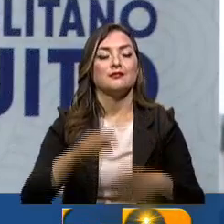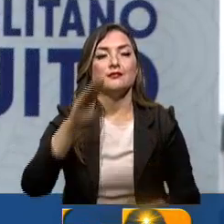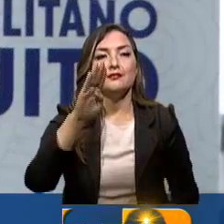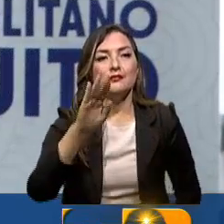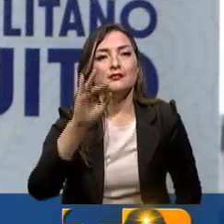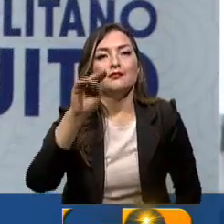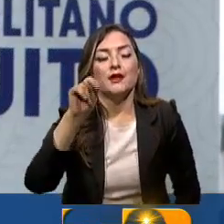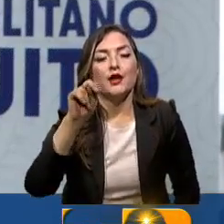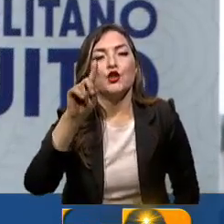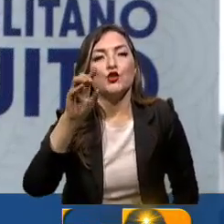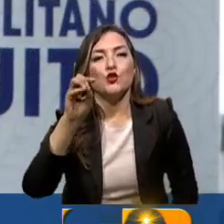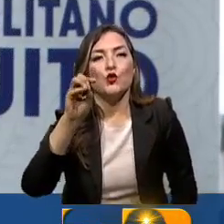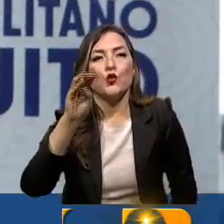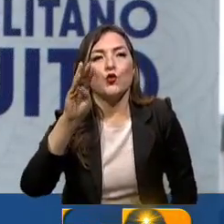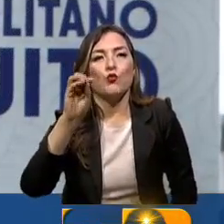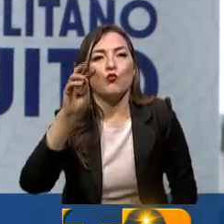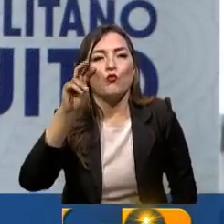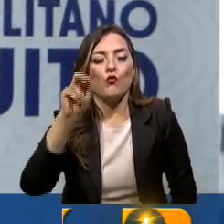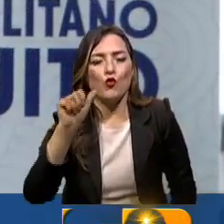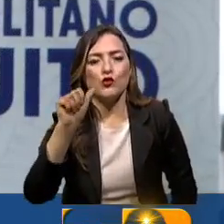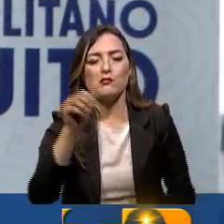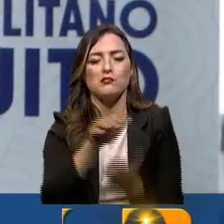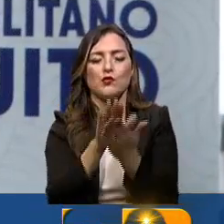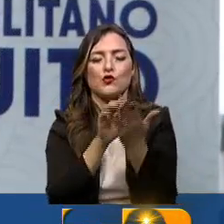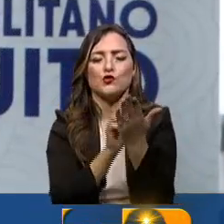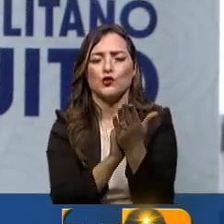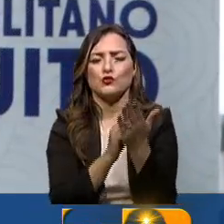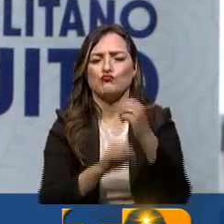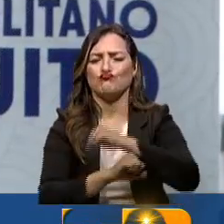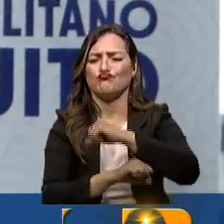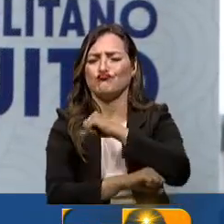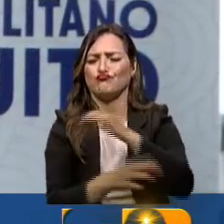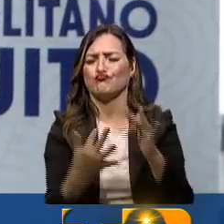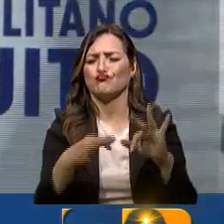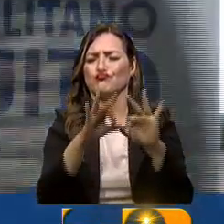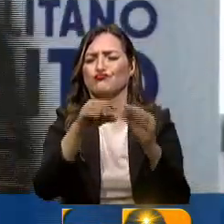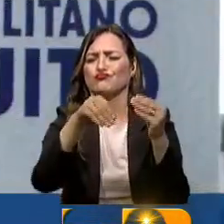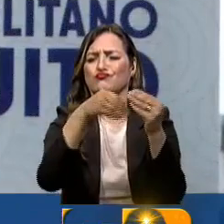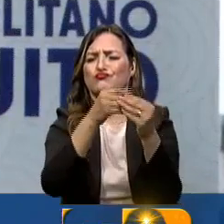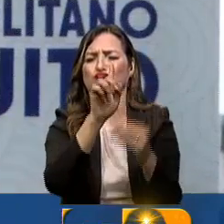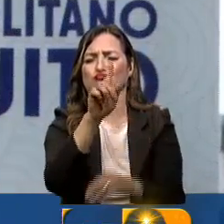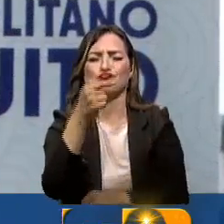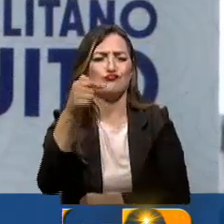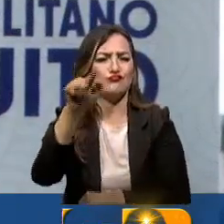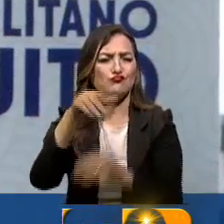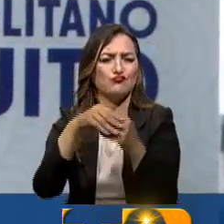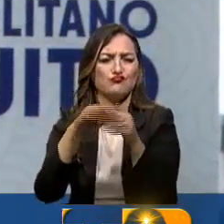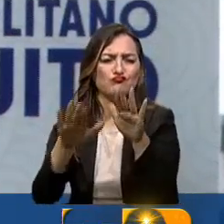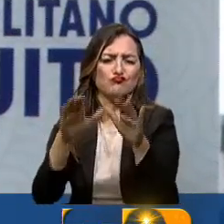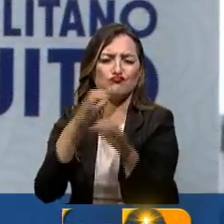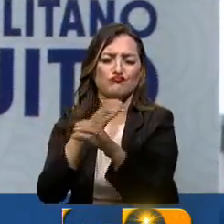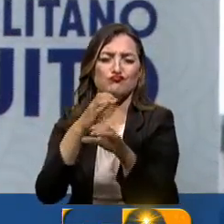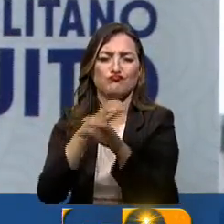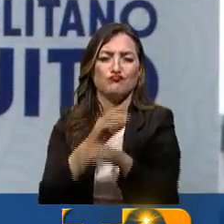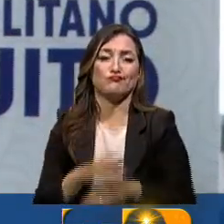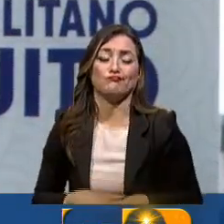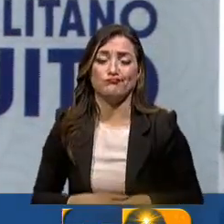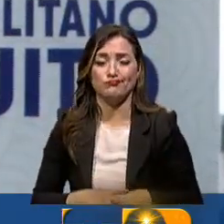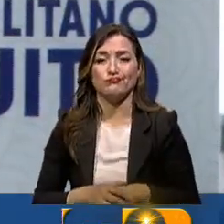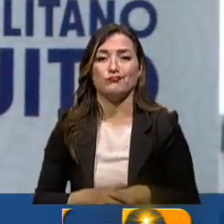es un proyecto fundamental que cuesta 1.000 millones de dólares aproximadamente. ¿Qué pasa con la